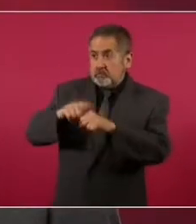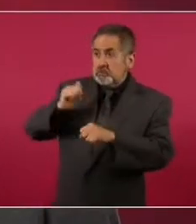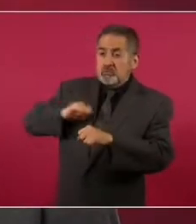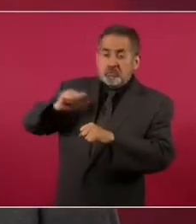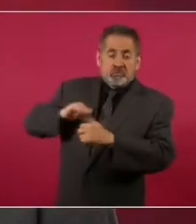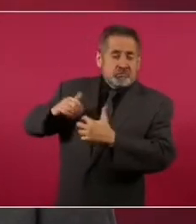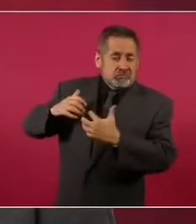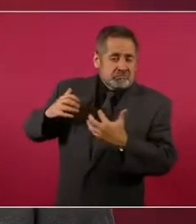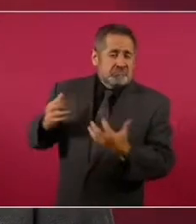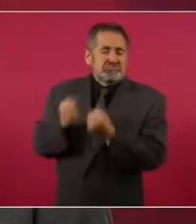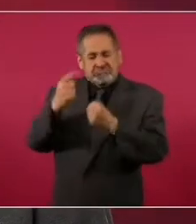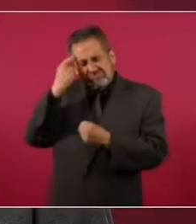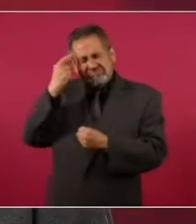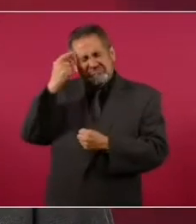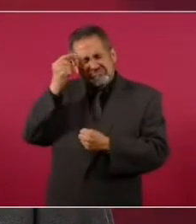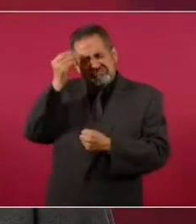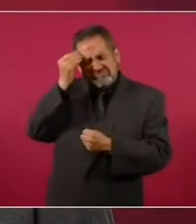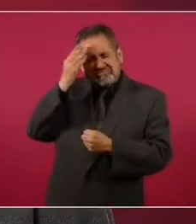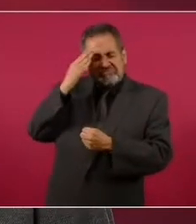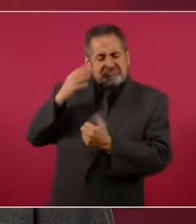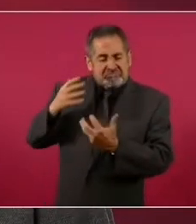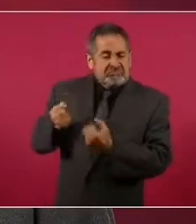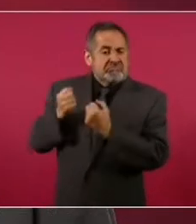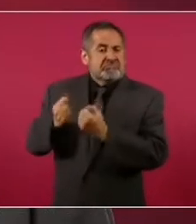Esas culturas nos han salvado.